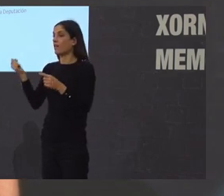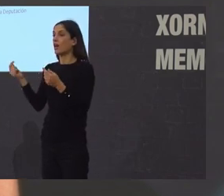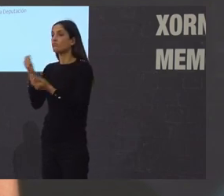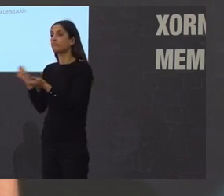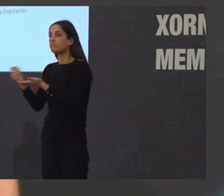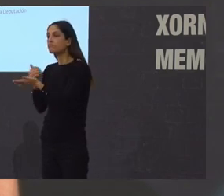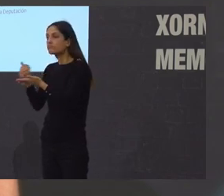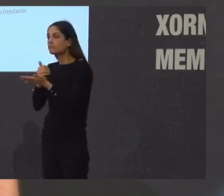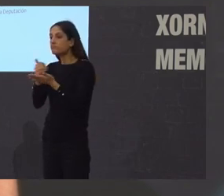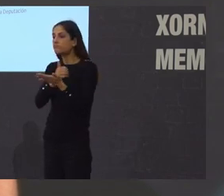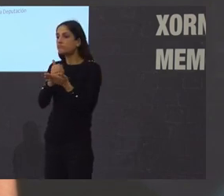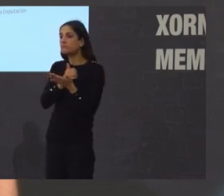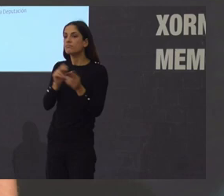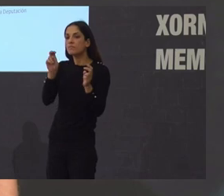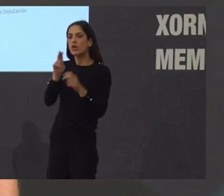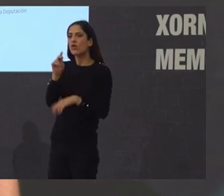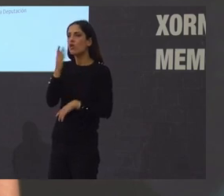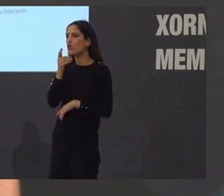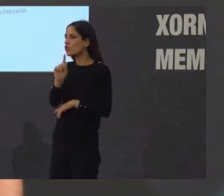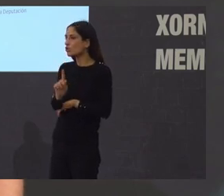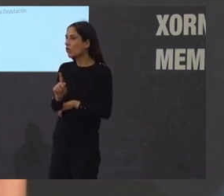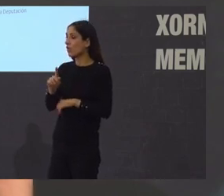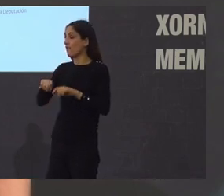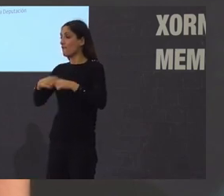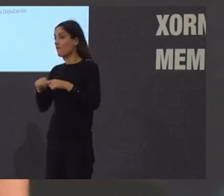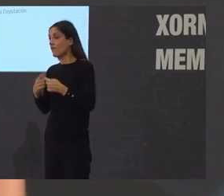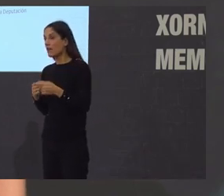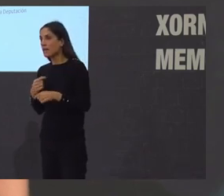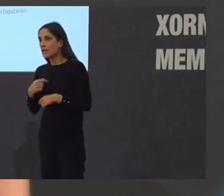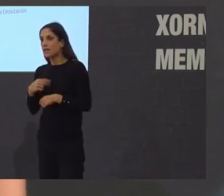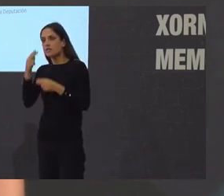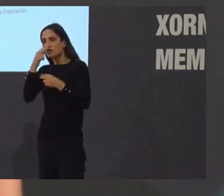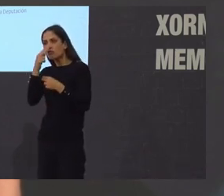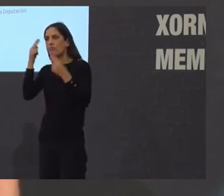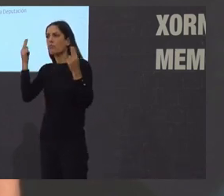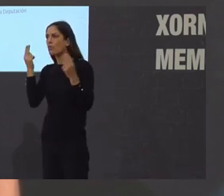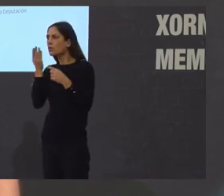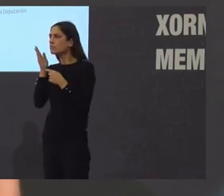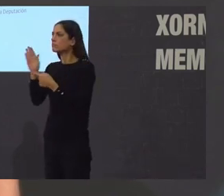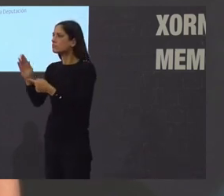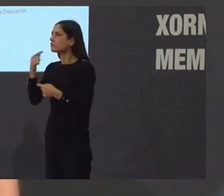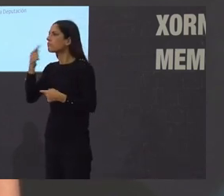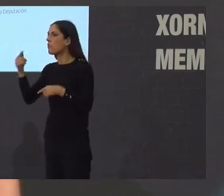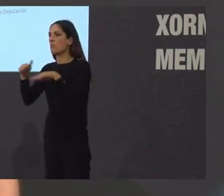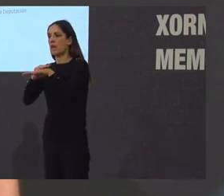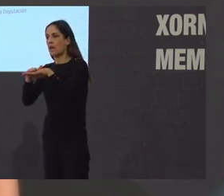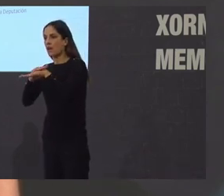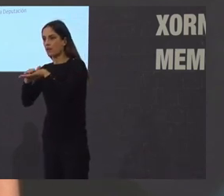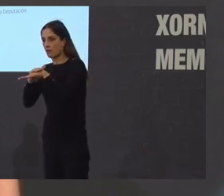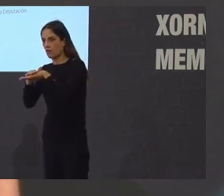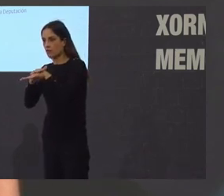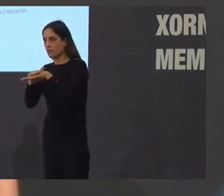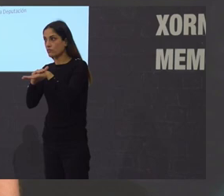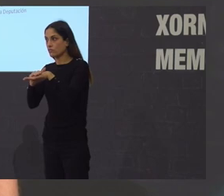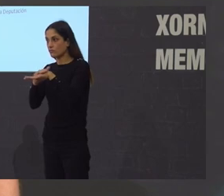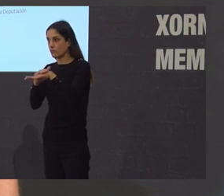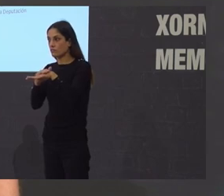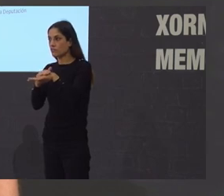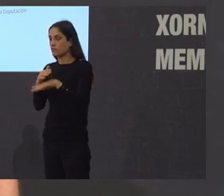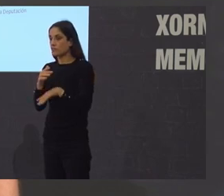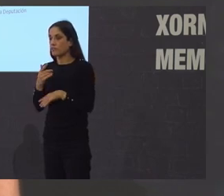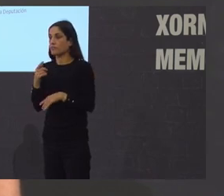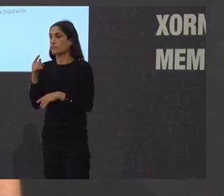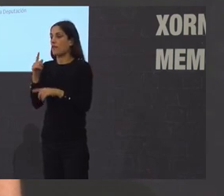que no se conocía, las familiares salían a pedir perdón. Ocurrió con la BMW y un familiar de la